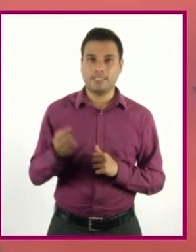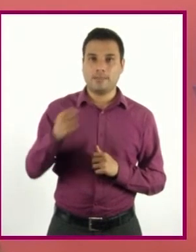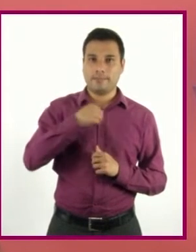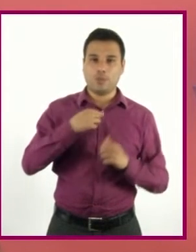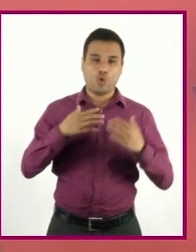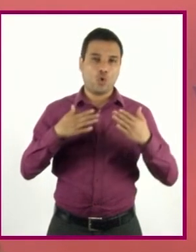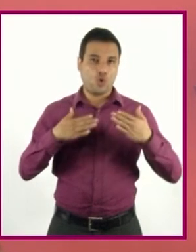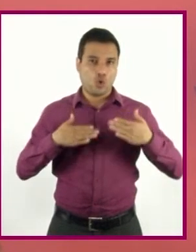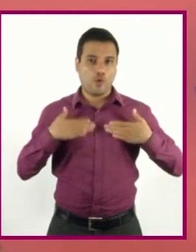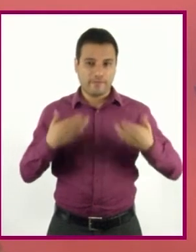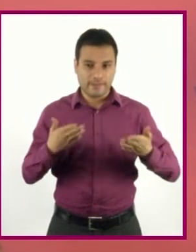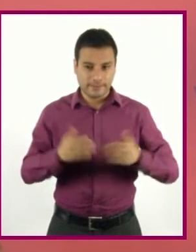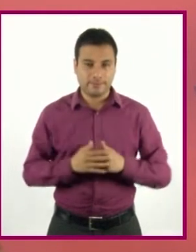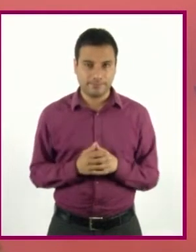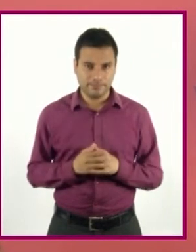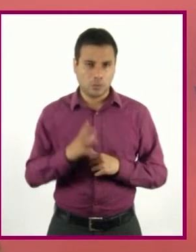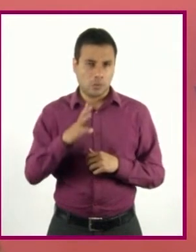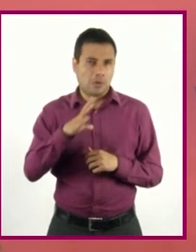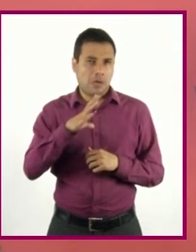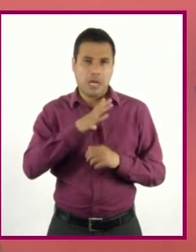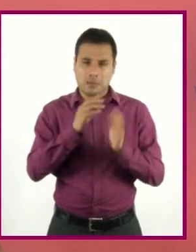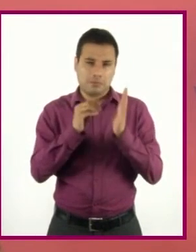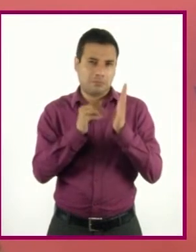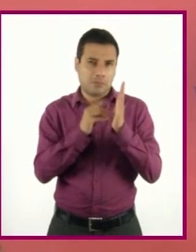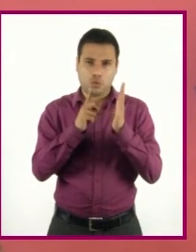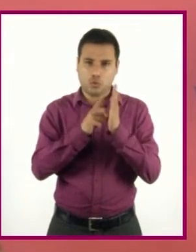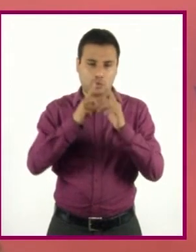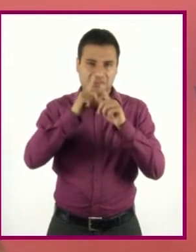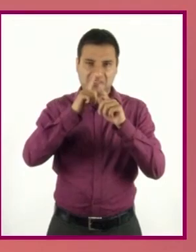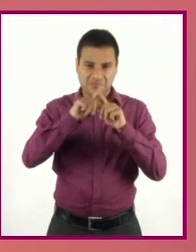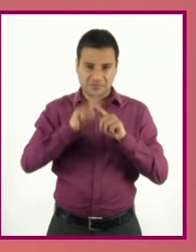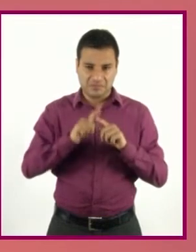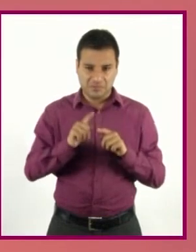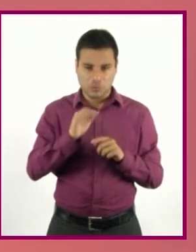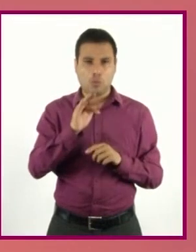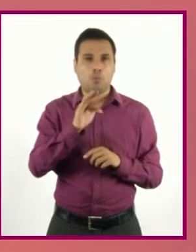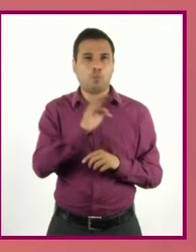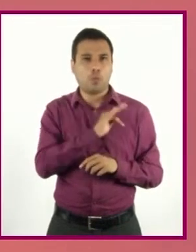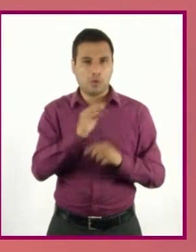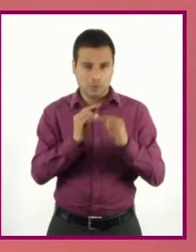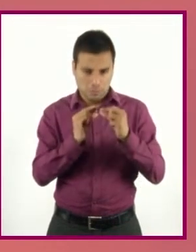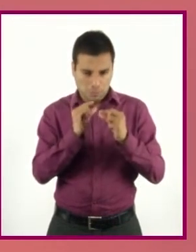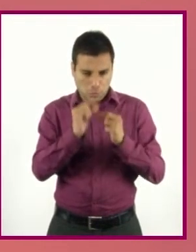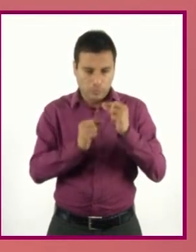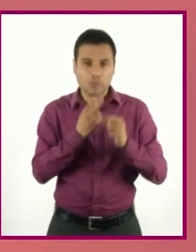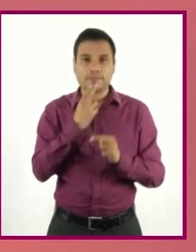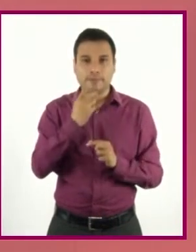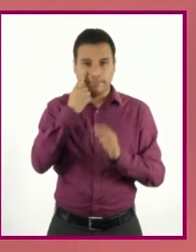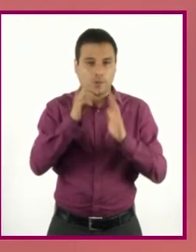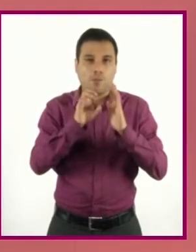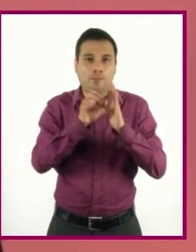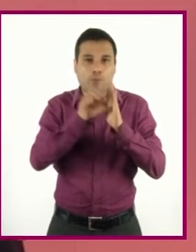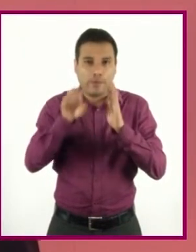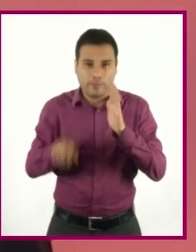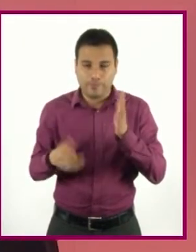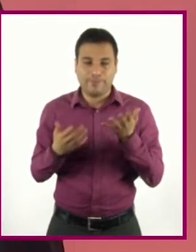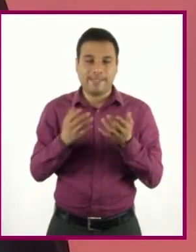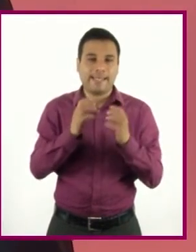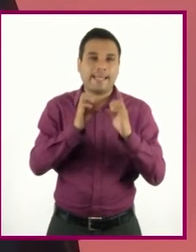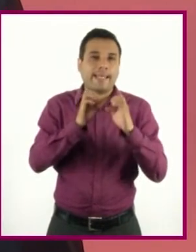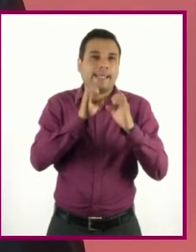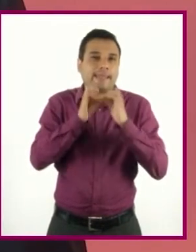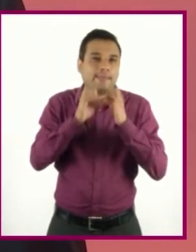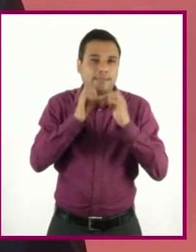hay distintas estrategias que se pueden ir desarrollando con el tiempo. En el caso de las entrevistas a